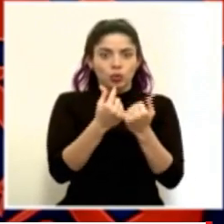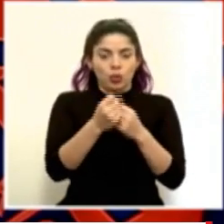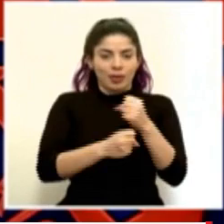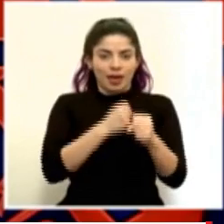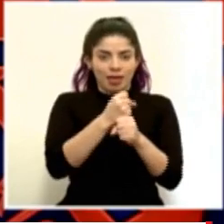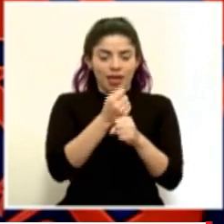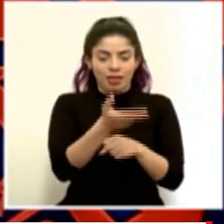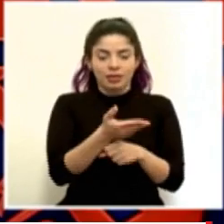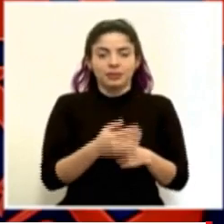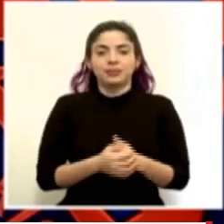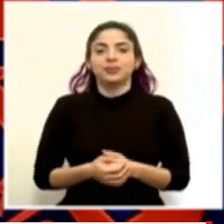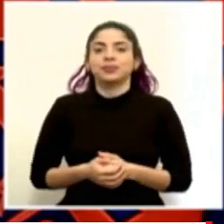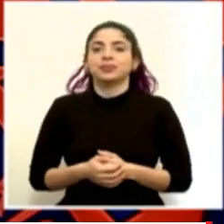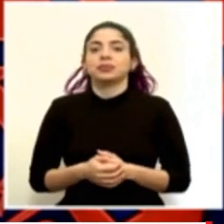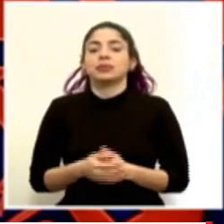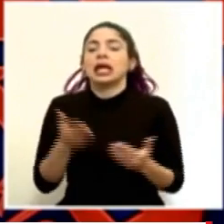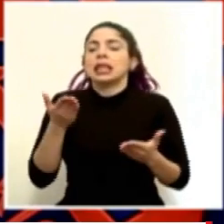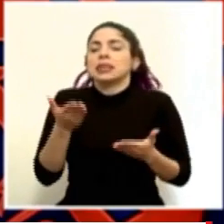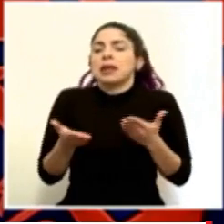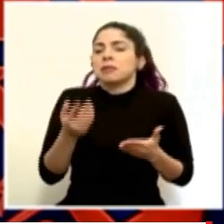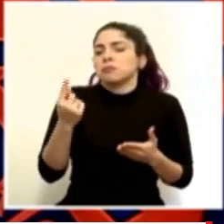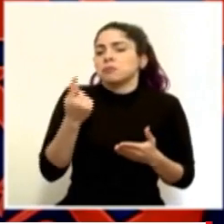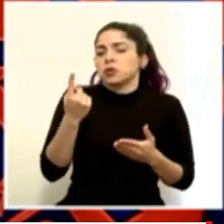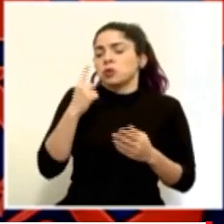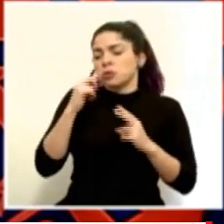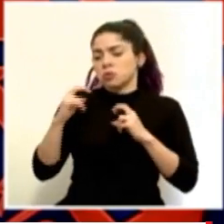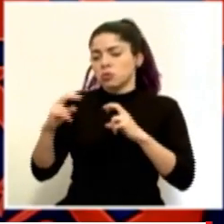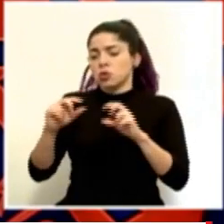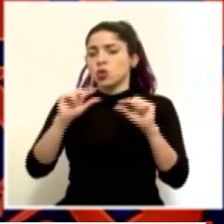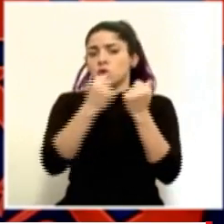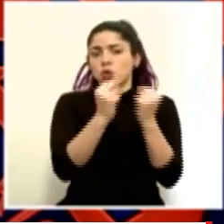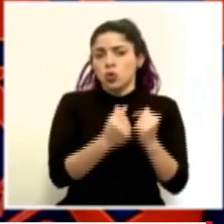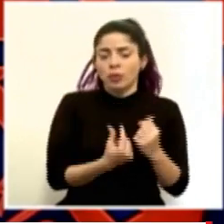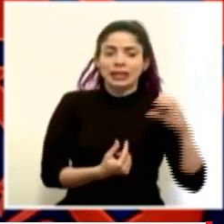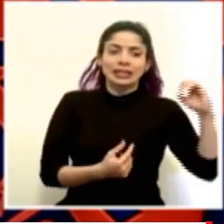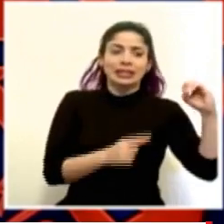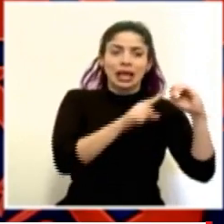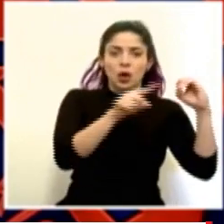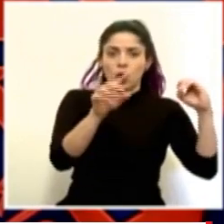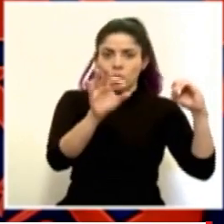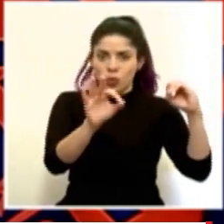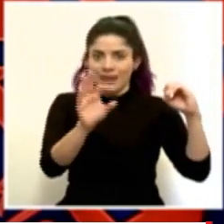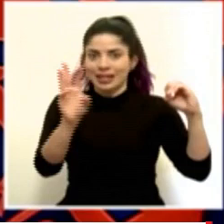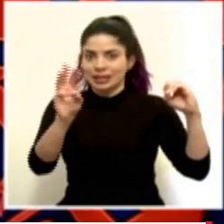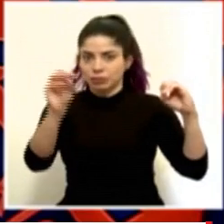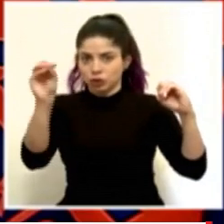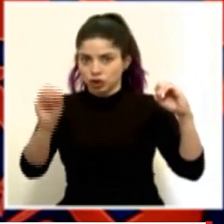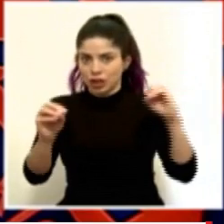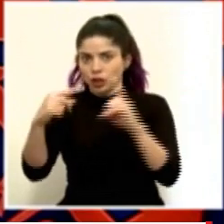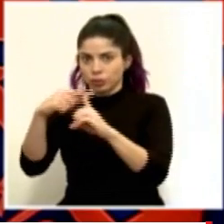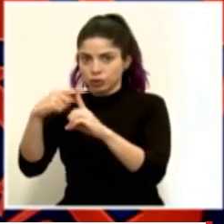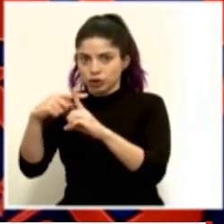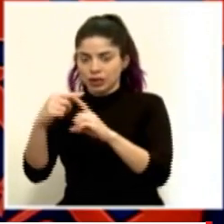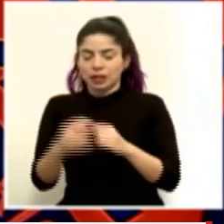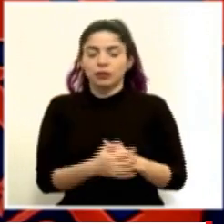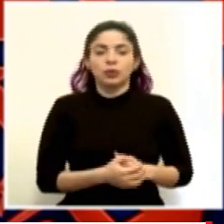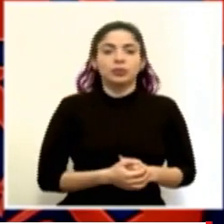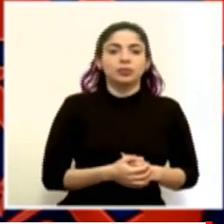etario. Tal vez nada más para repasar los grupos etarios, de 0 a 9, 6% dieron